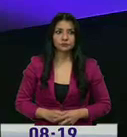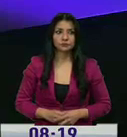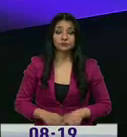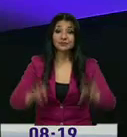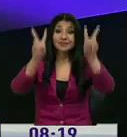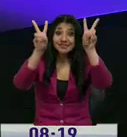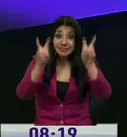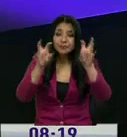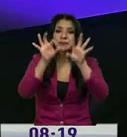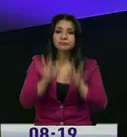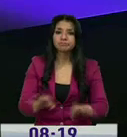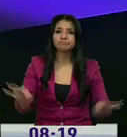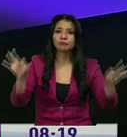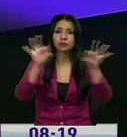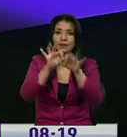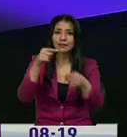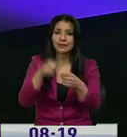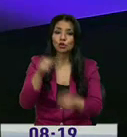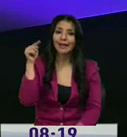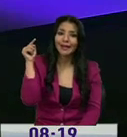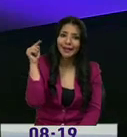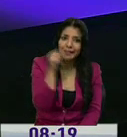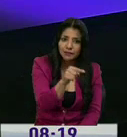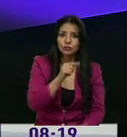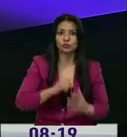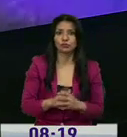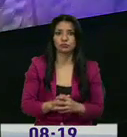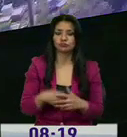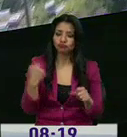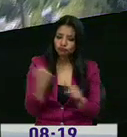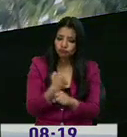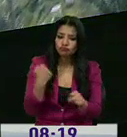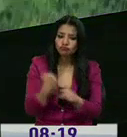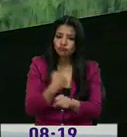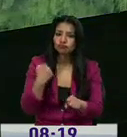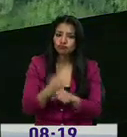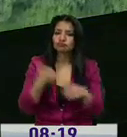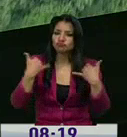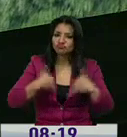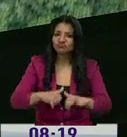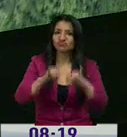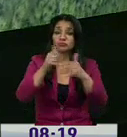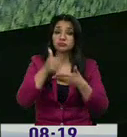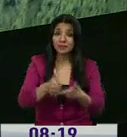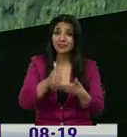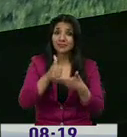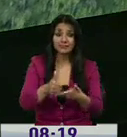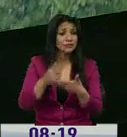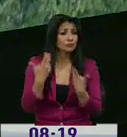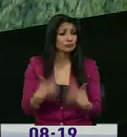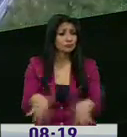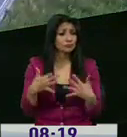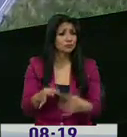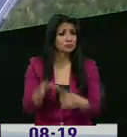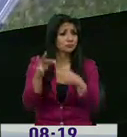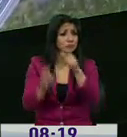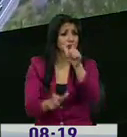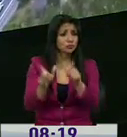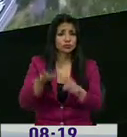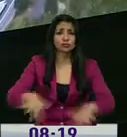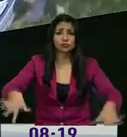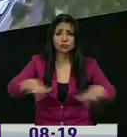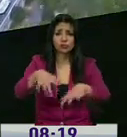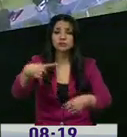temas importantes en la ciudad. Esto hay que ponerle mucho, pero mucho trabajo al alcalde Yunda. El beneficio realmente es inmenso para los moradores del